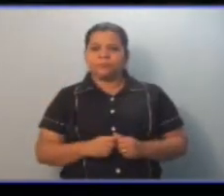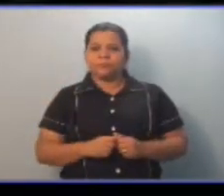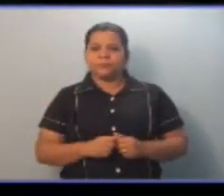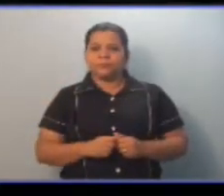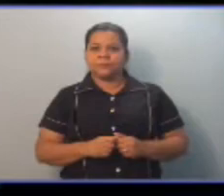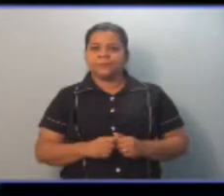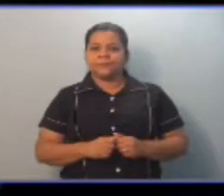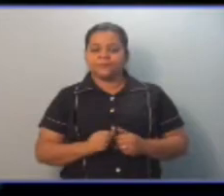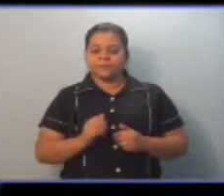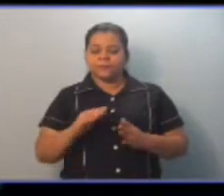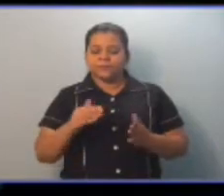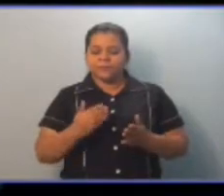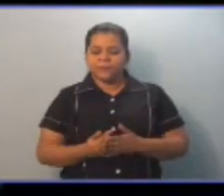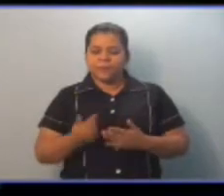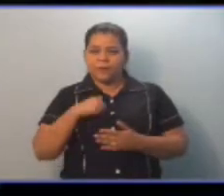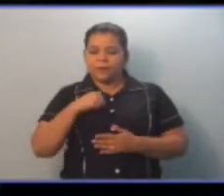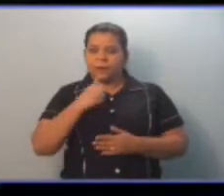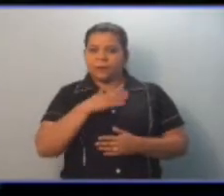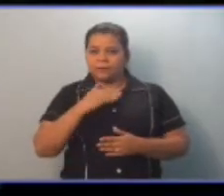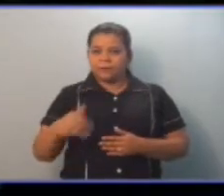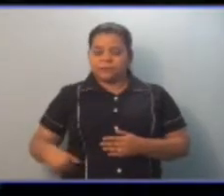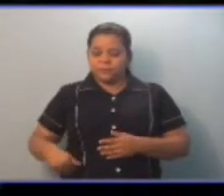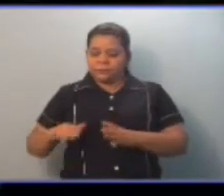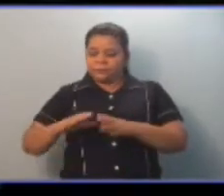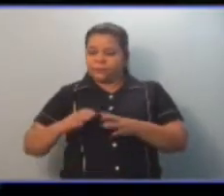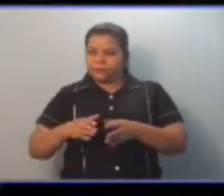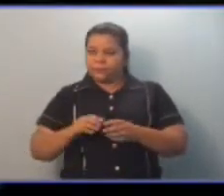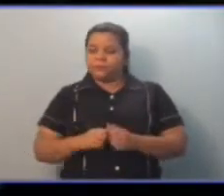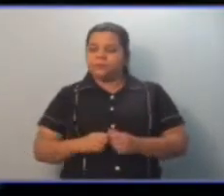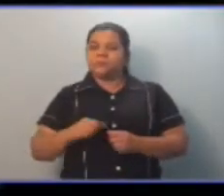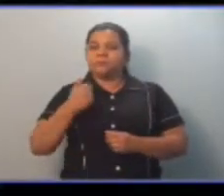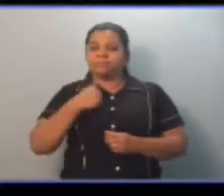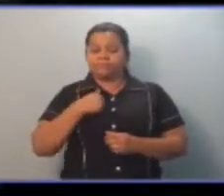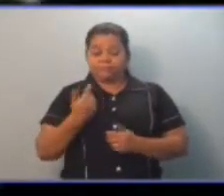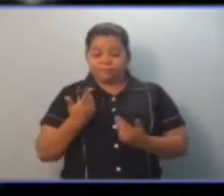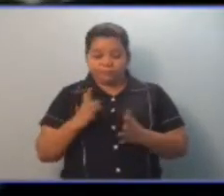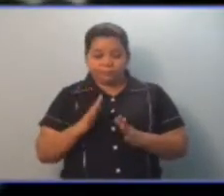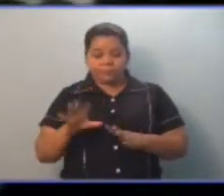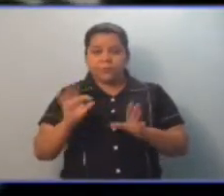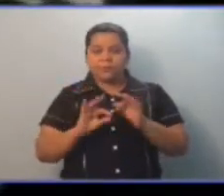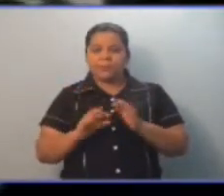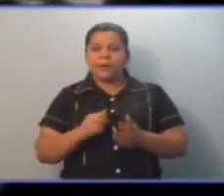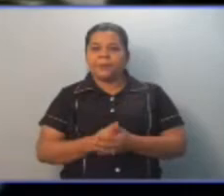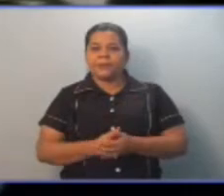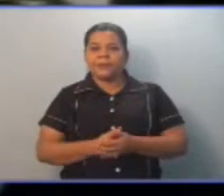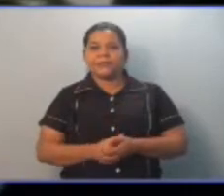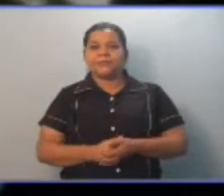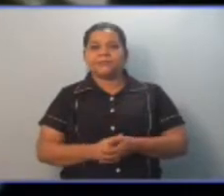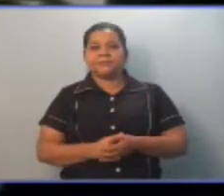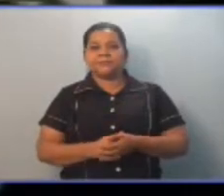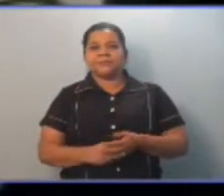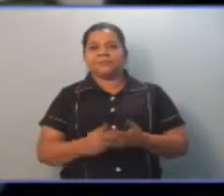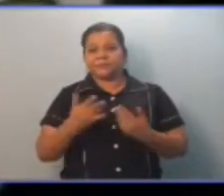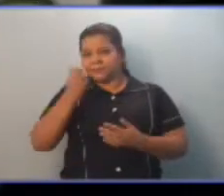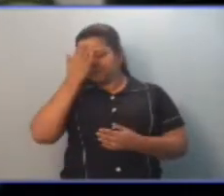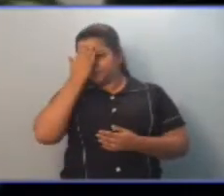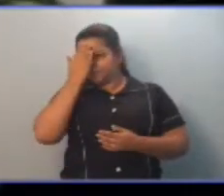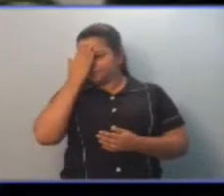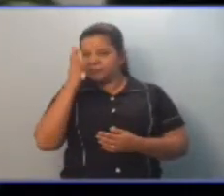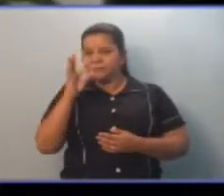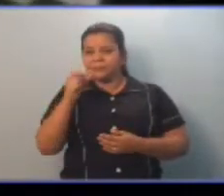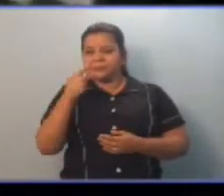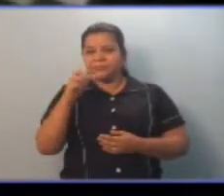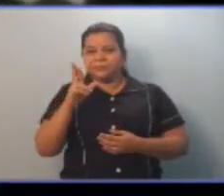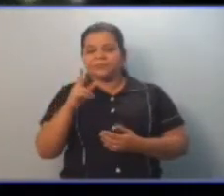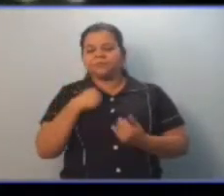seguridad pública, porque soy presidente de la comisión, y de algunos casos que conocemos con la policía y la fiscalía,